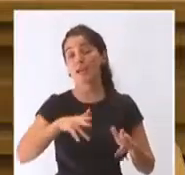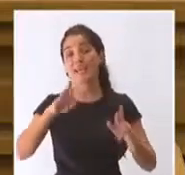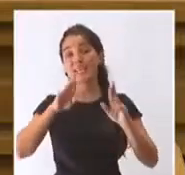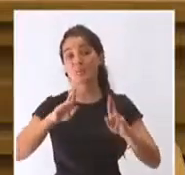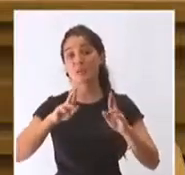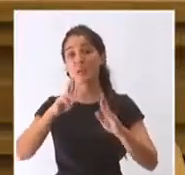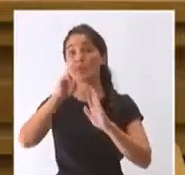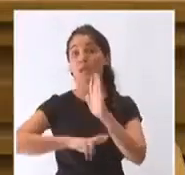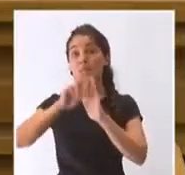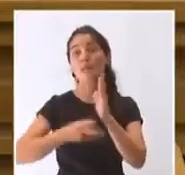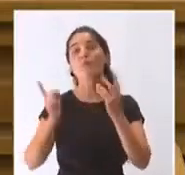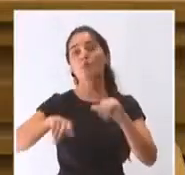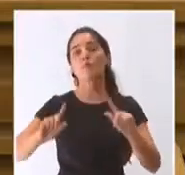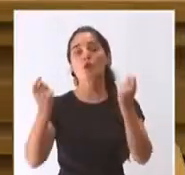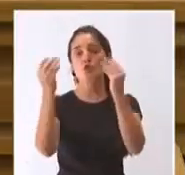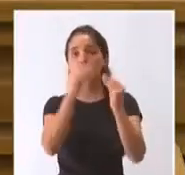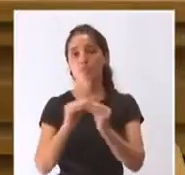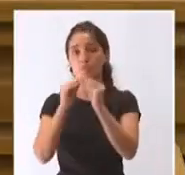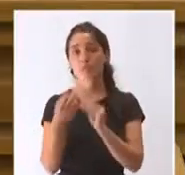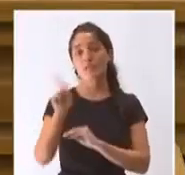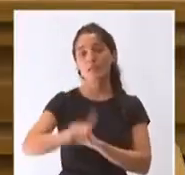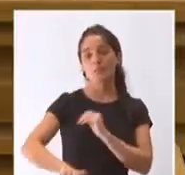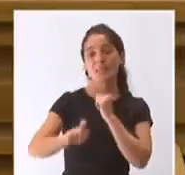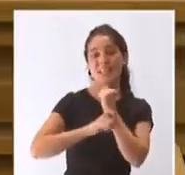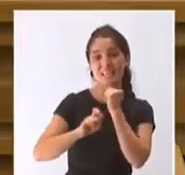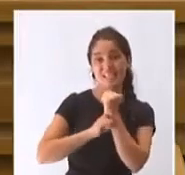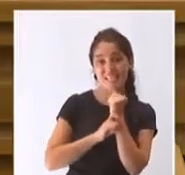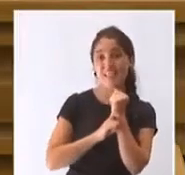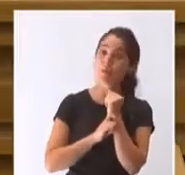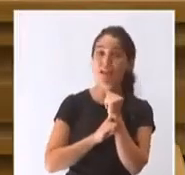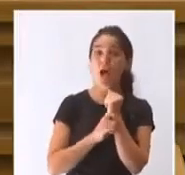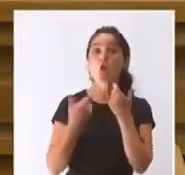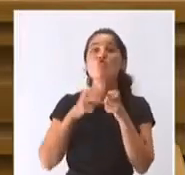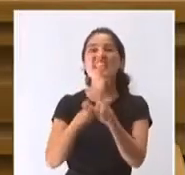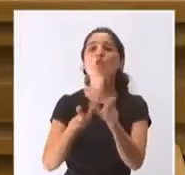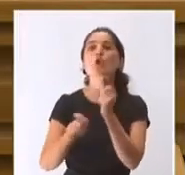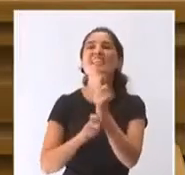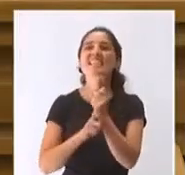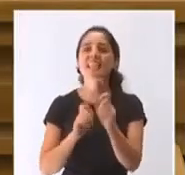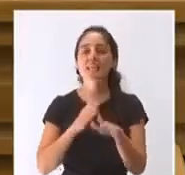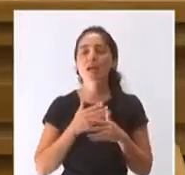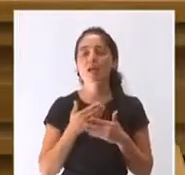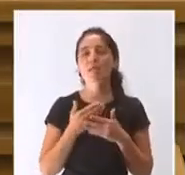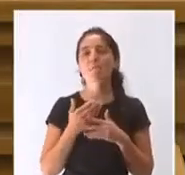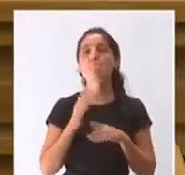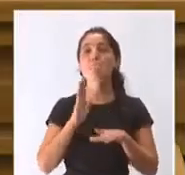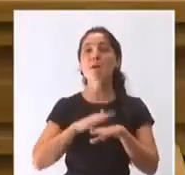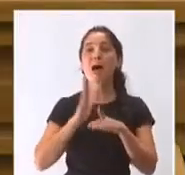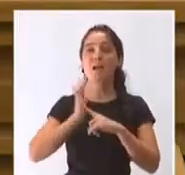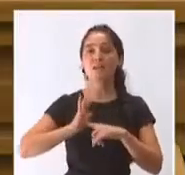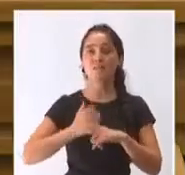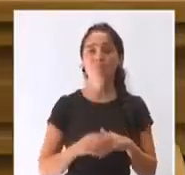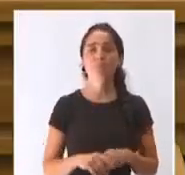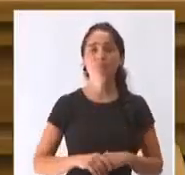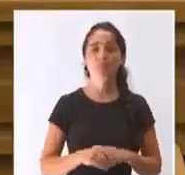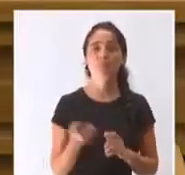tendrá que tener la estrategia que llevamos con este sector estratégico para para la comunidad autónoma junto al estado vamos a plantear el